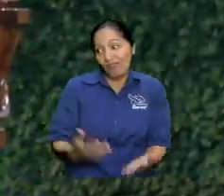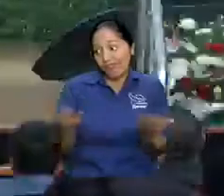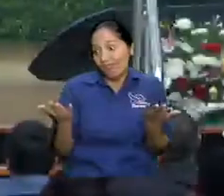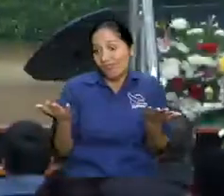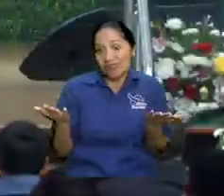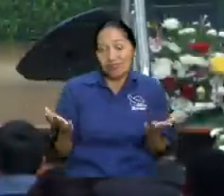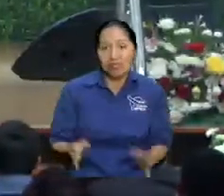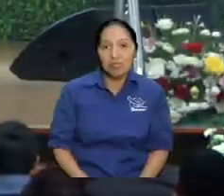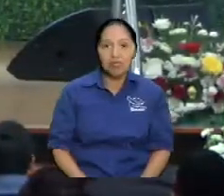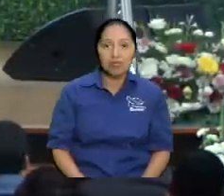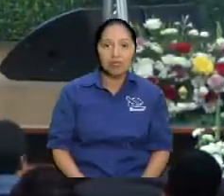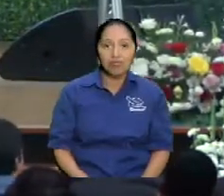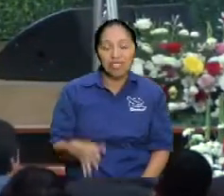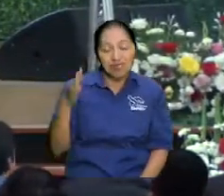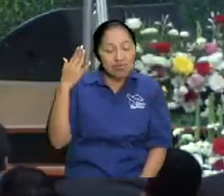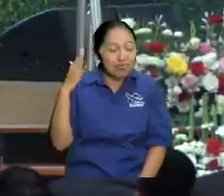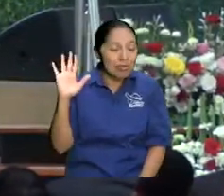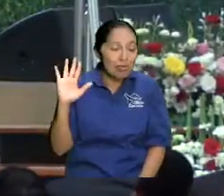Ay, hermano, no sé qué hacer.